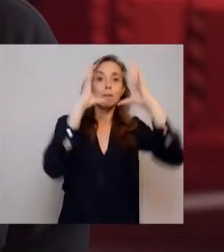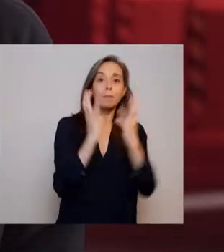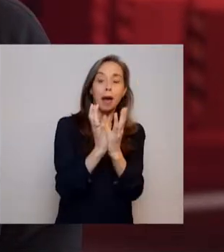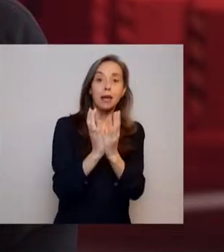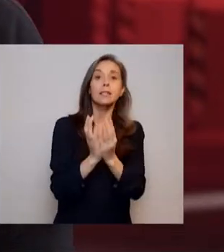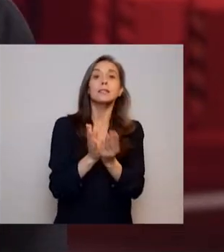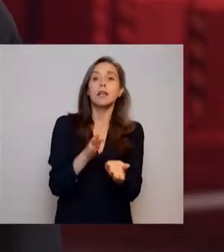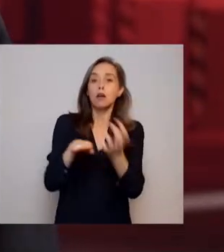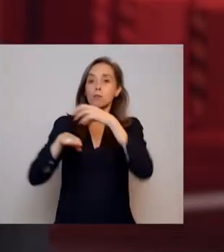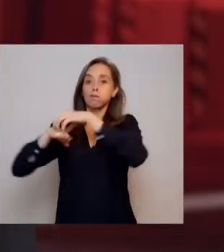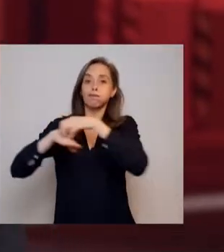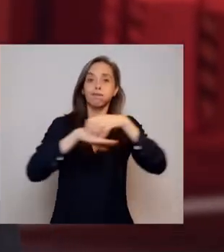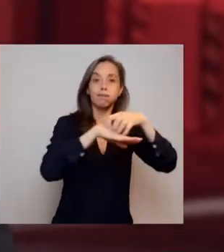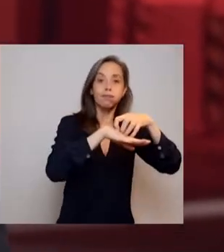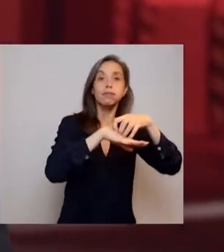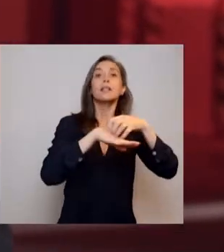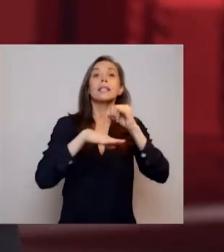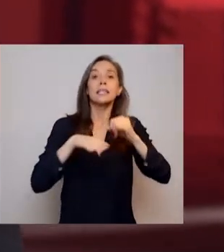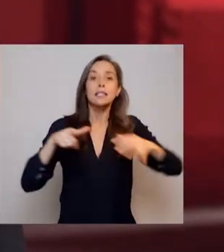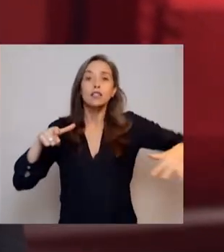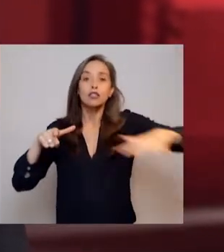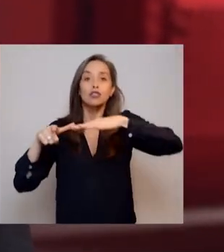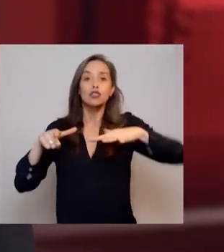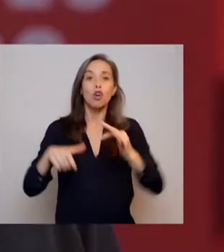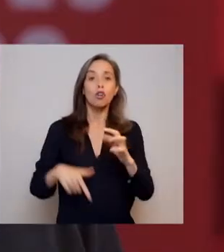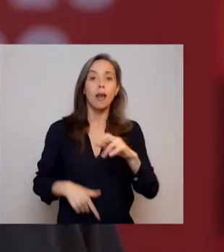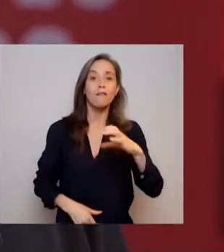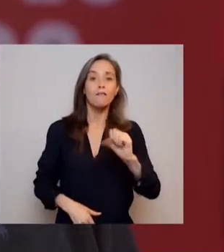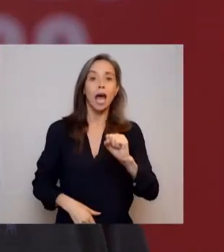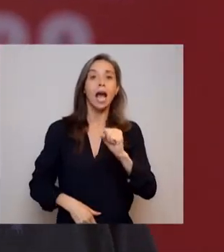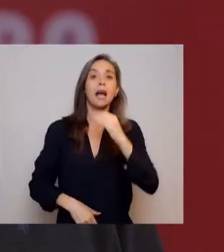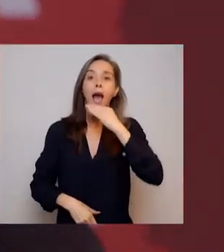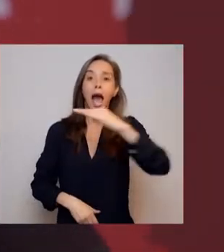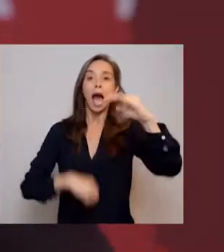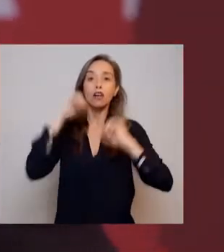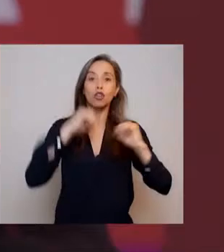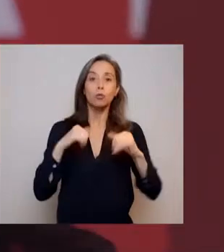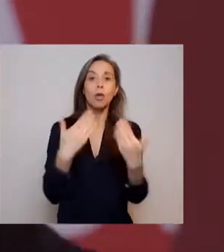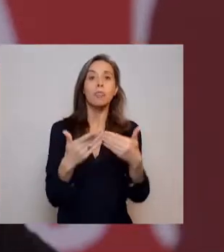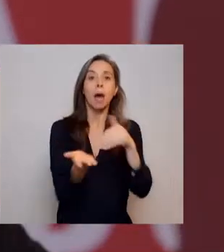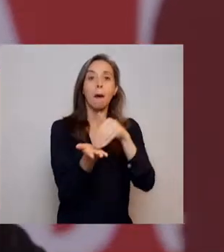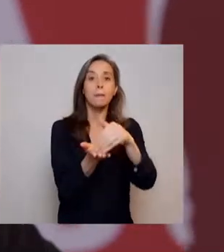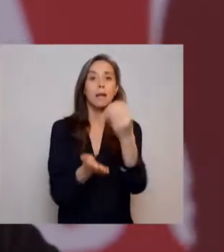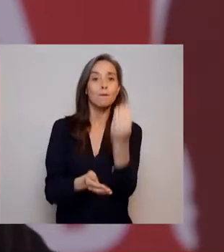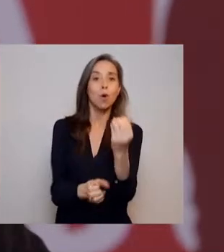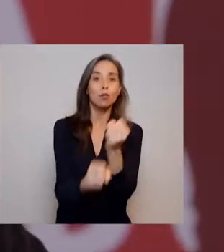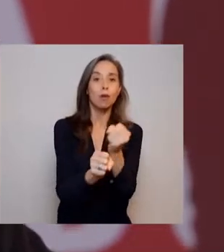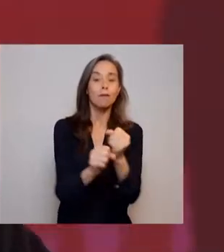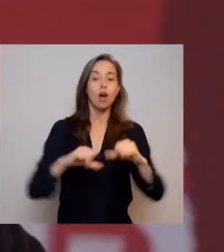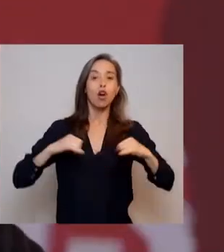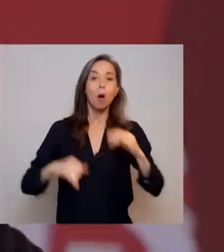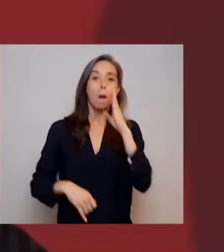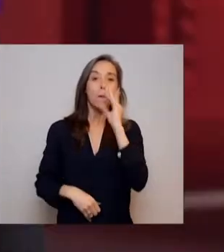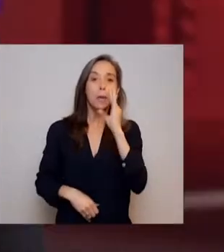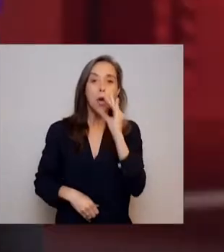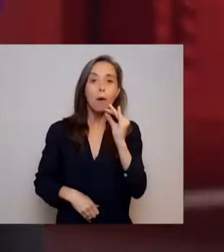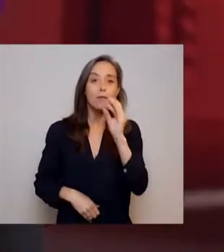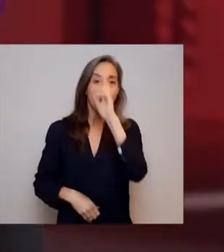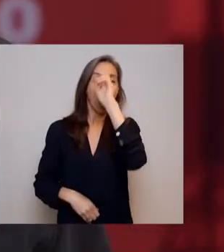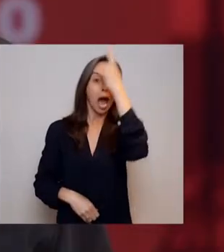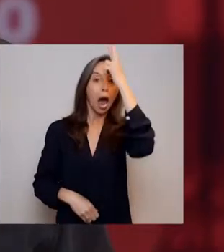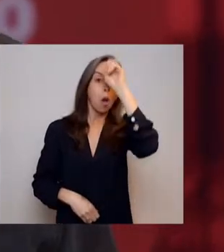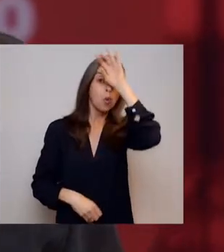seco de transferencias y la zona franca agroindustrial que se traduzcan en miles de buenos empleos para los jóvenes de bío bío